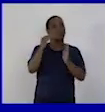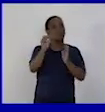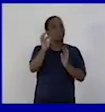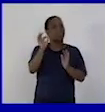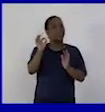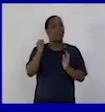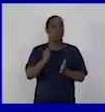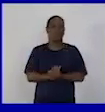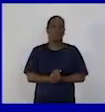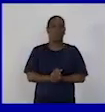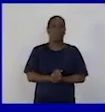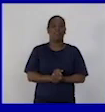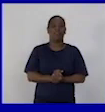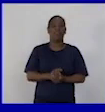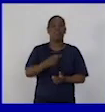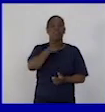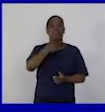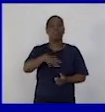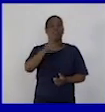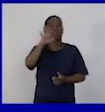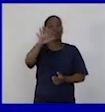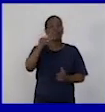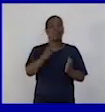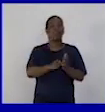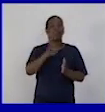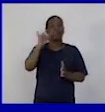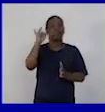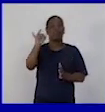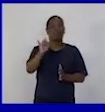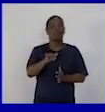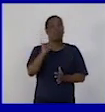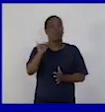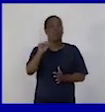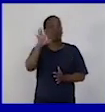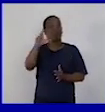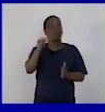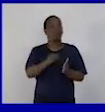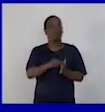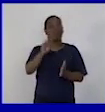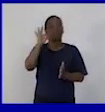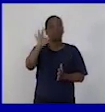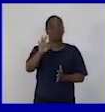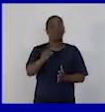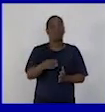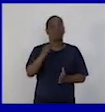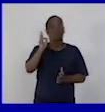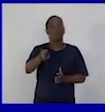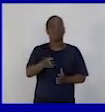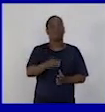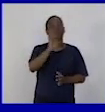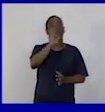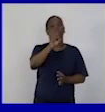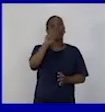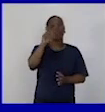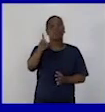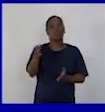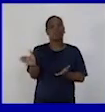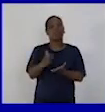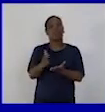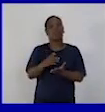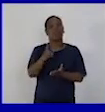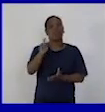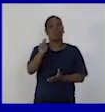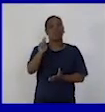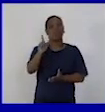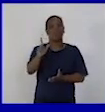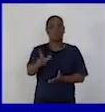Ahora, también harían el ejercicio 5.7 y 5.8, página 81 del libro de texto. Aquí